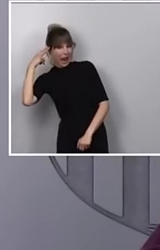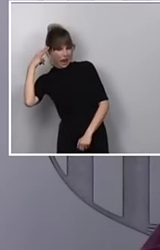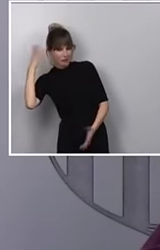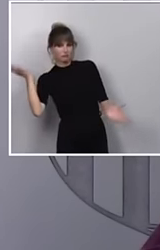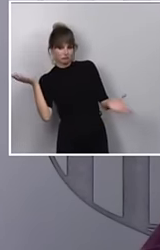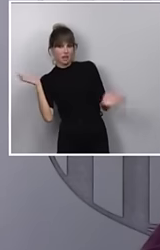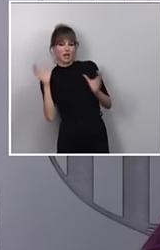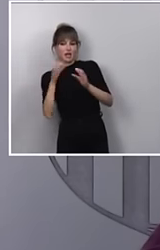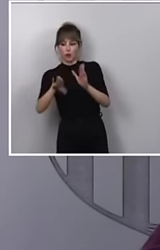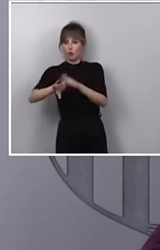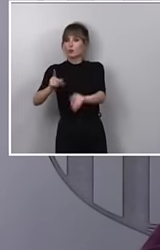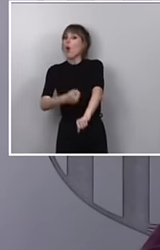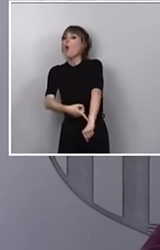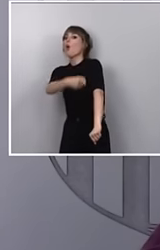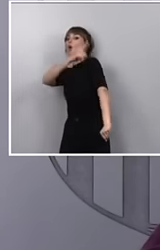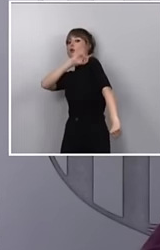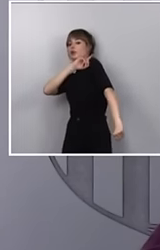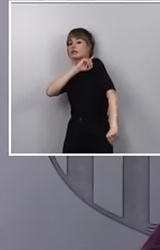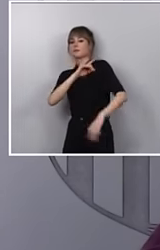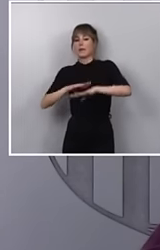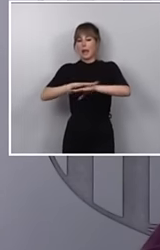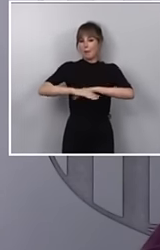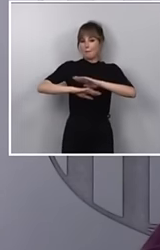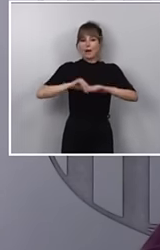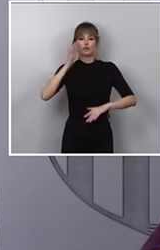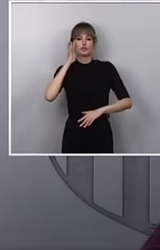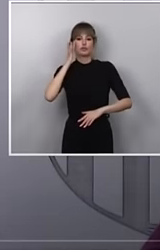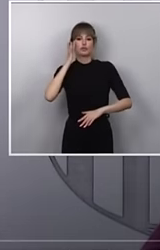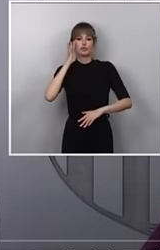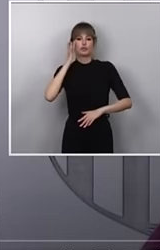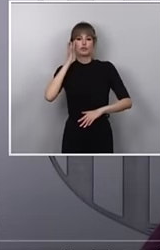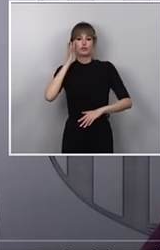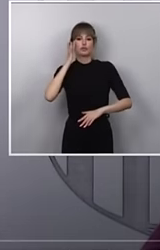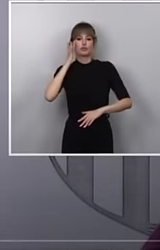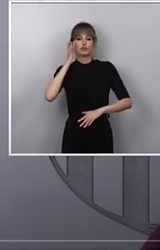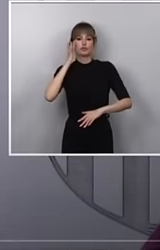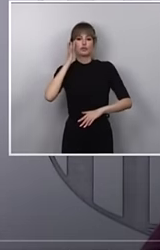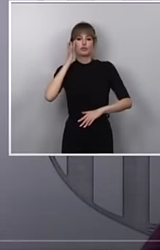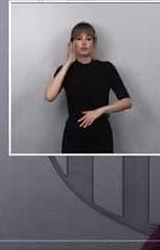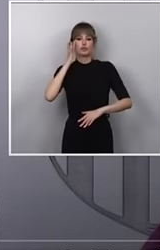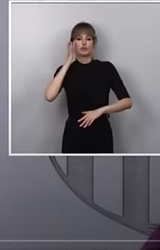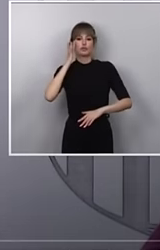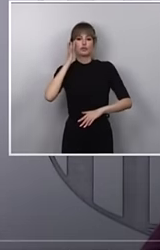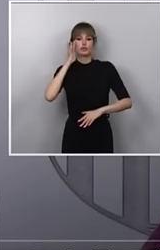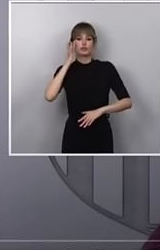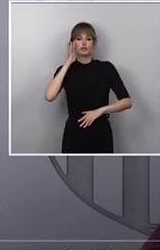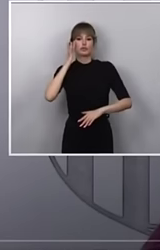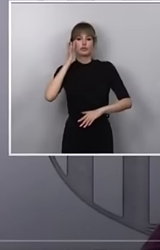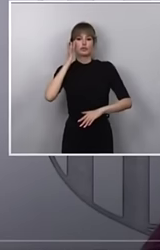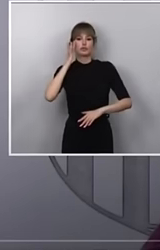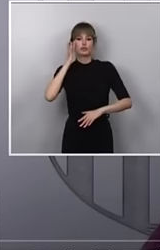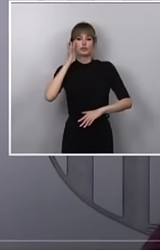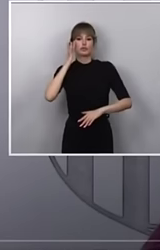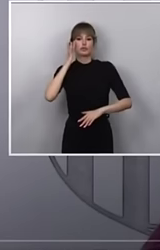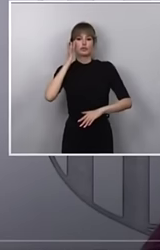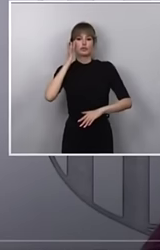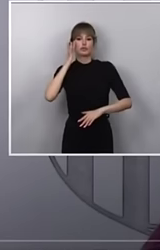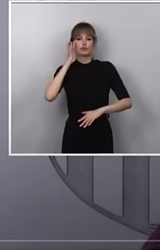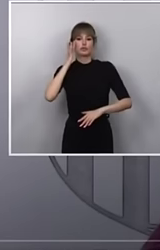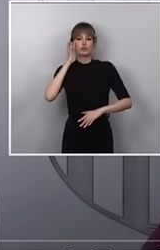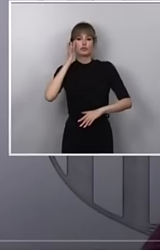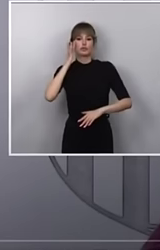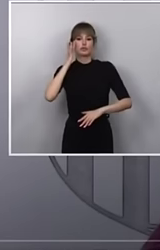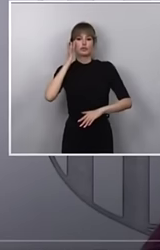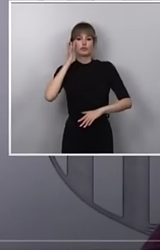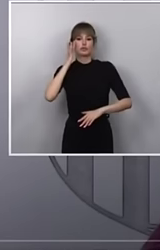y grupos ultraderechistas como Manos Limpias y Hazte Oír. Tiene que mirar abajo porque tiene que leer el guión que le han